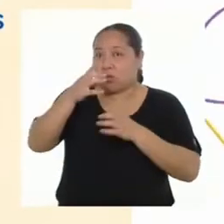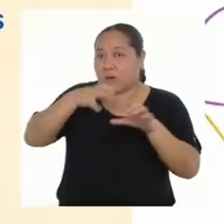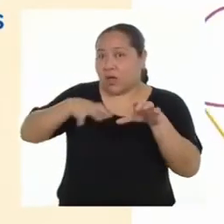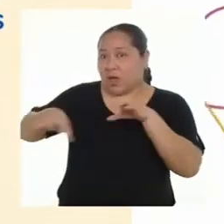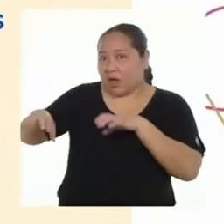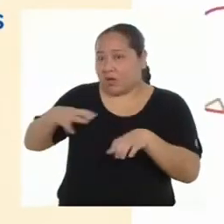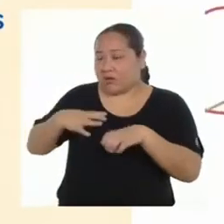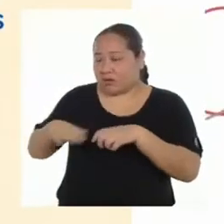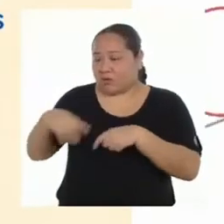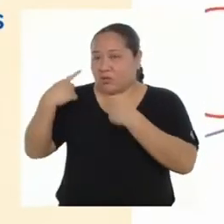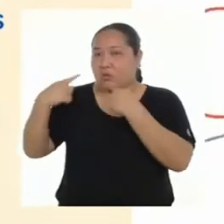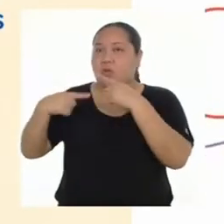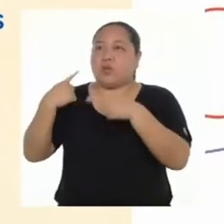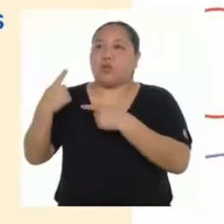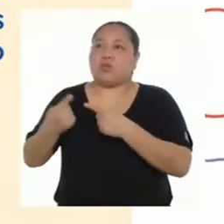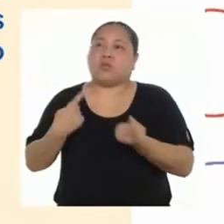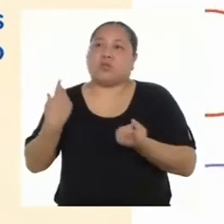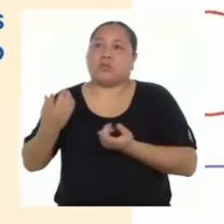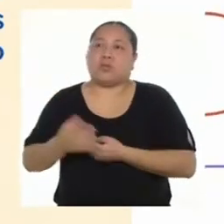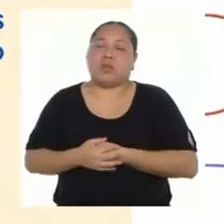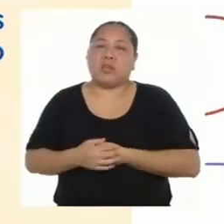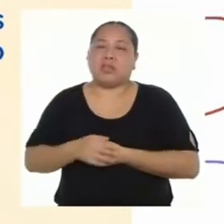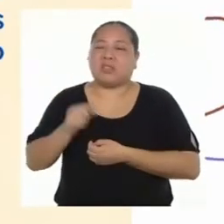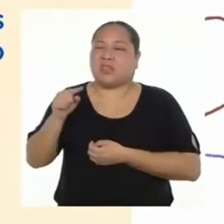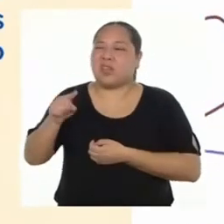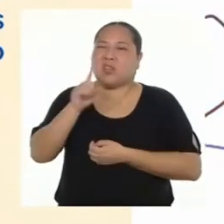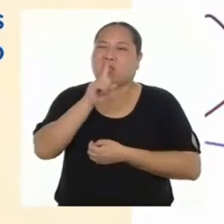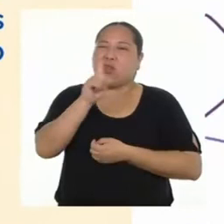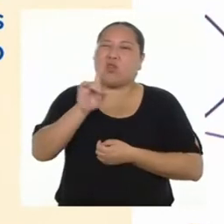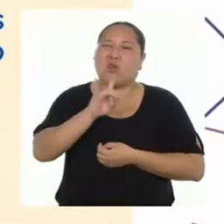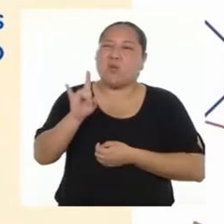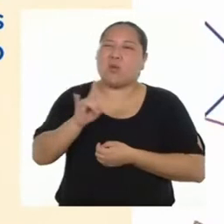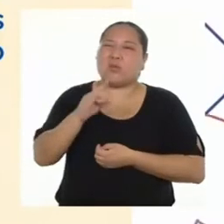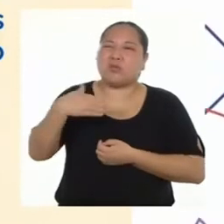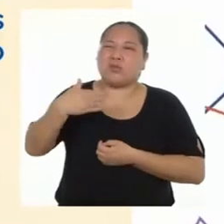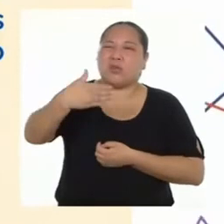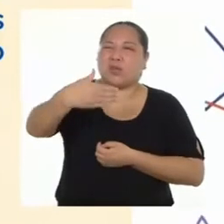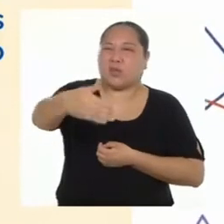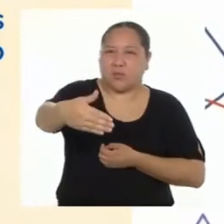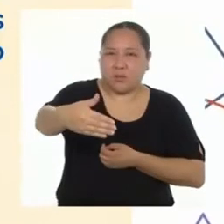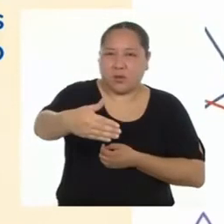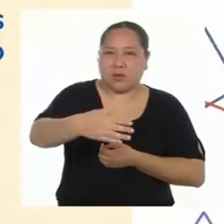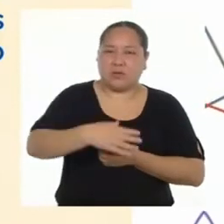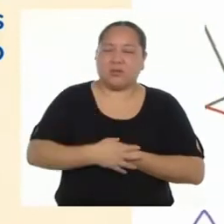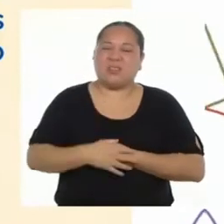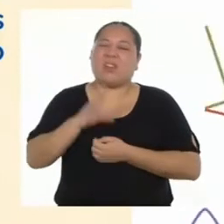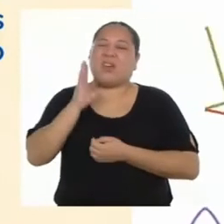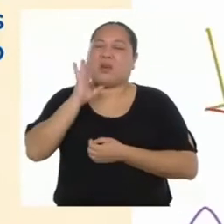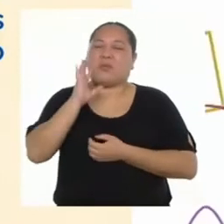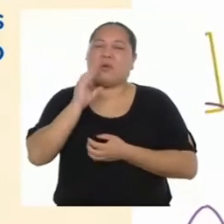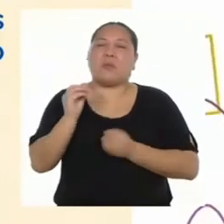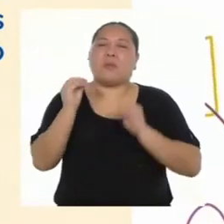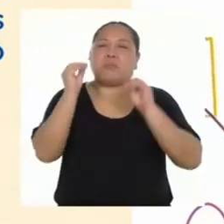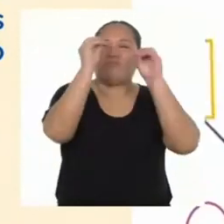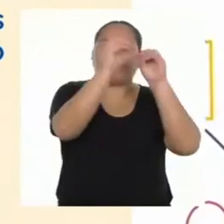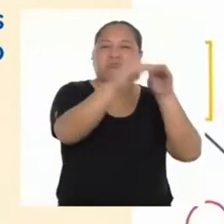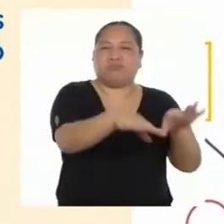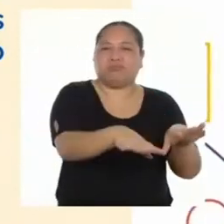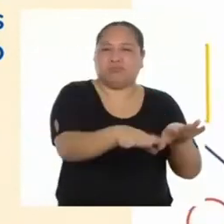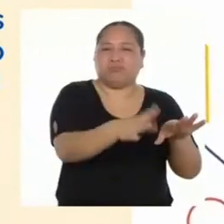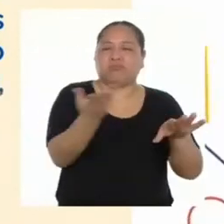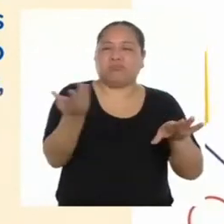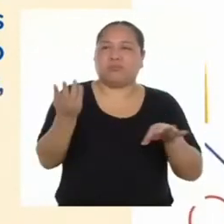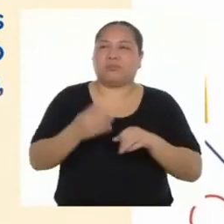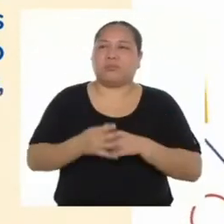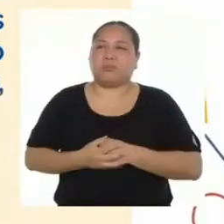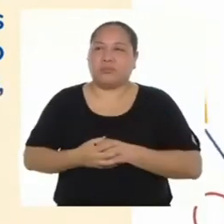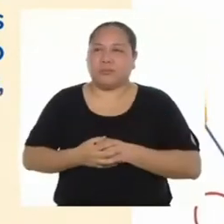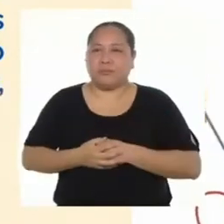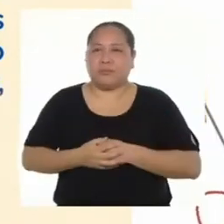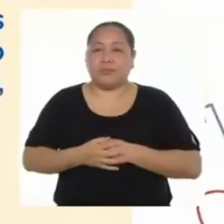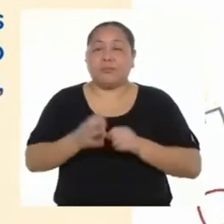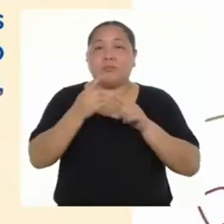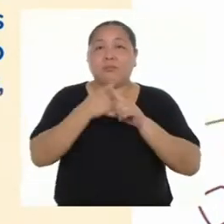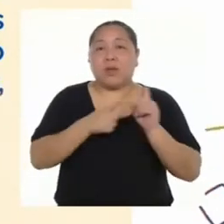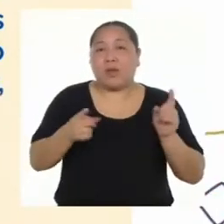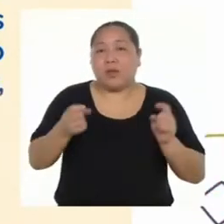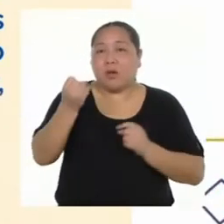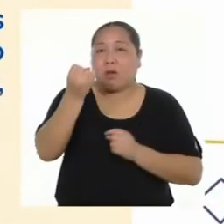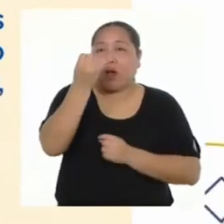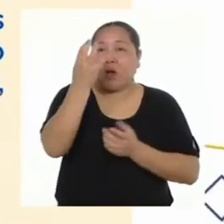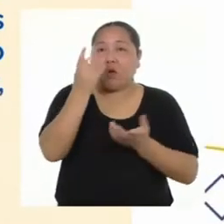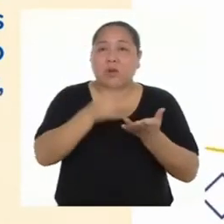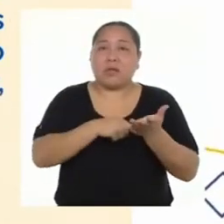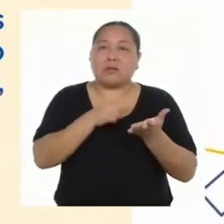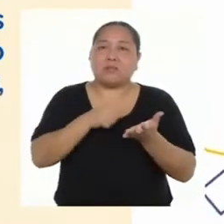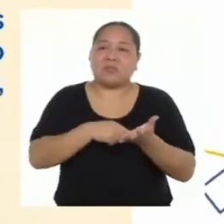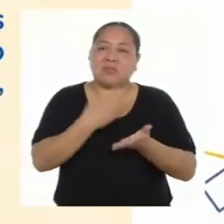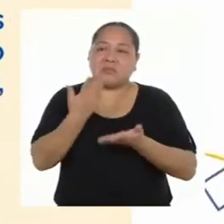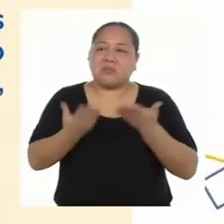humanas cotidianas considerados como inútiles, indeseables o desechables por sus generadores, pero que algunas